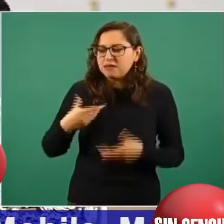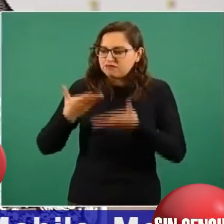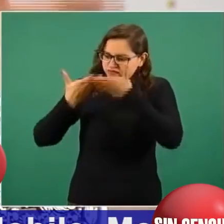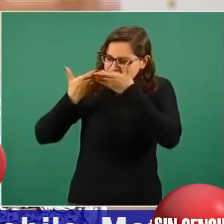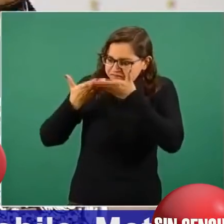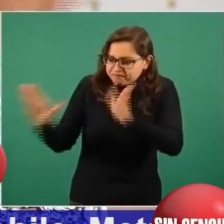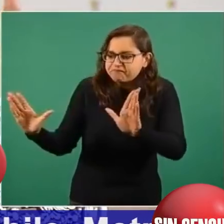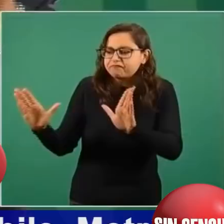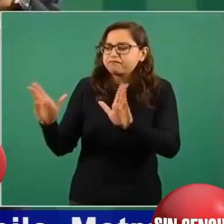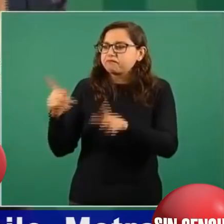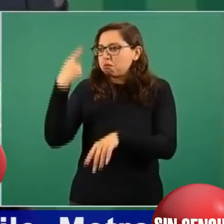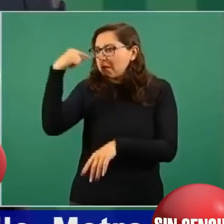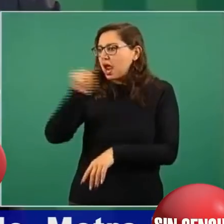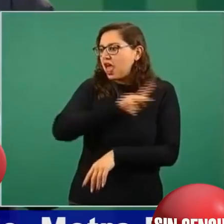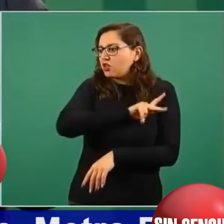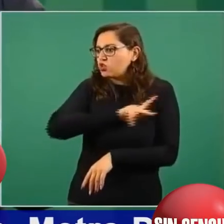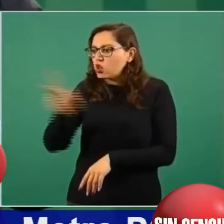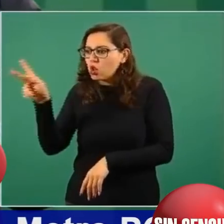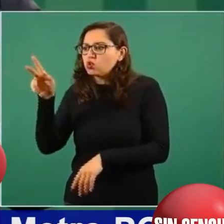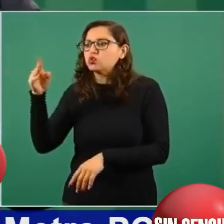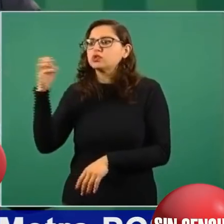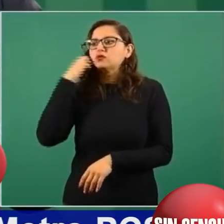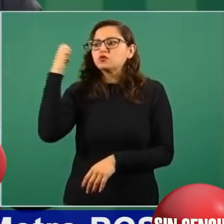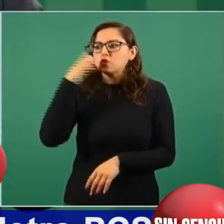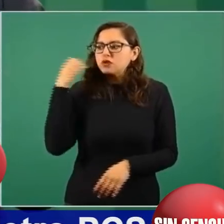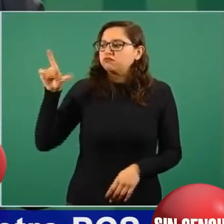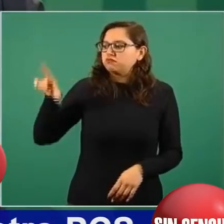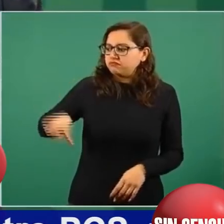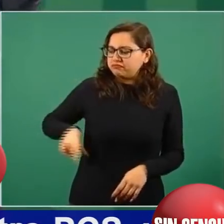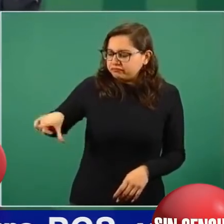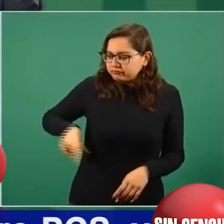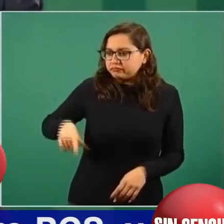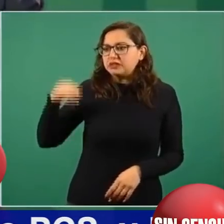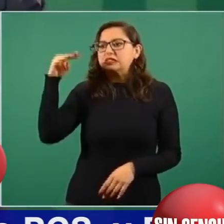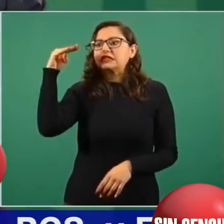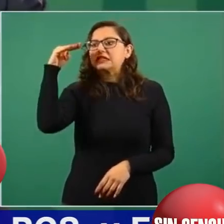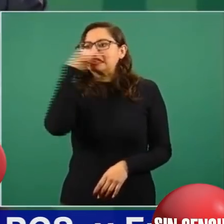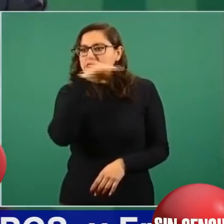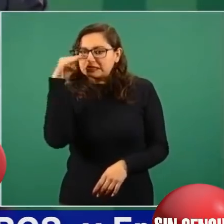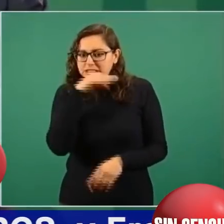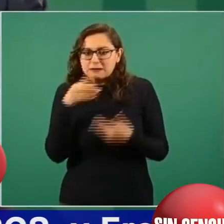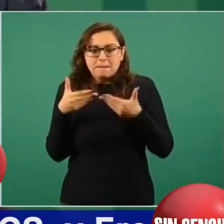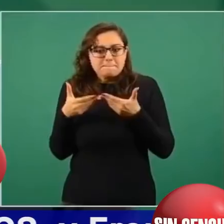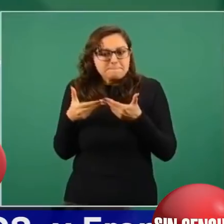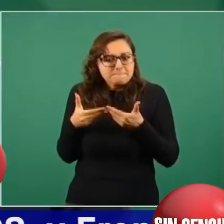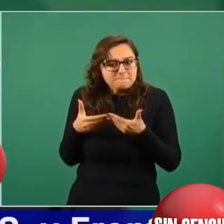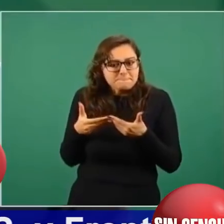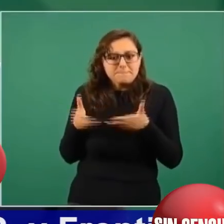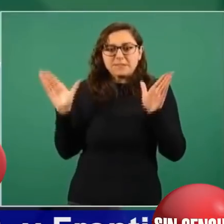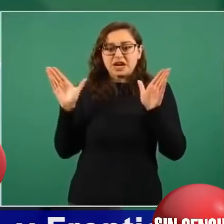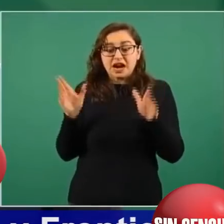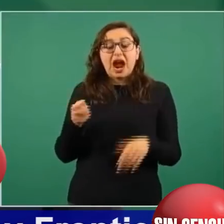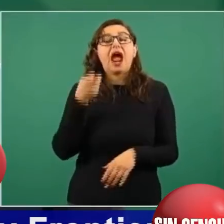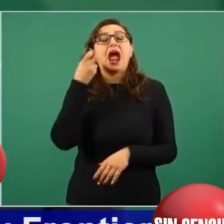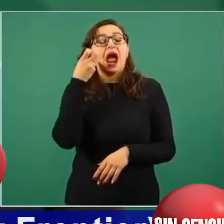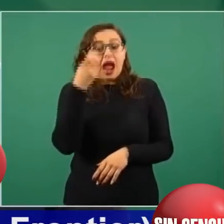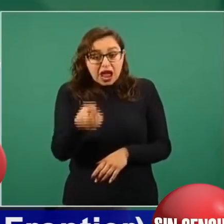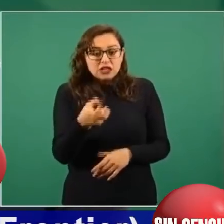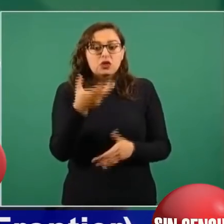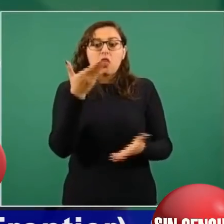Y eso es lo que prevalece ahora. O sea, educación pública,